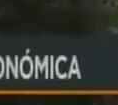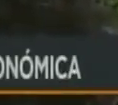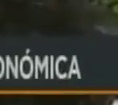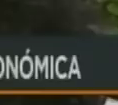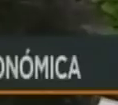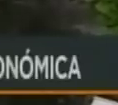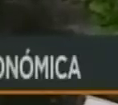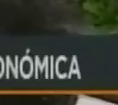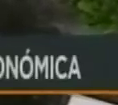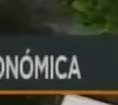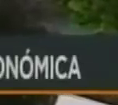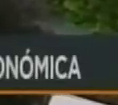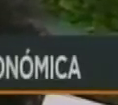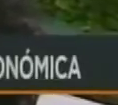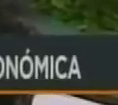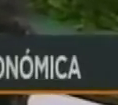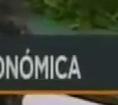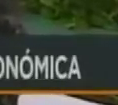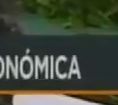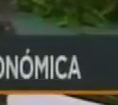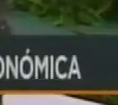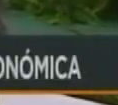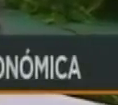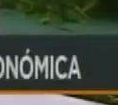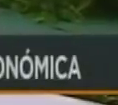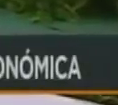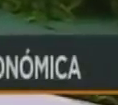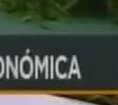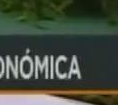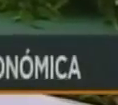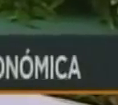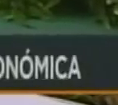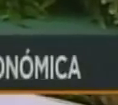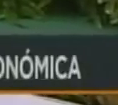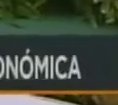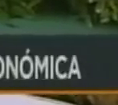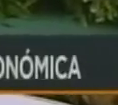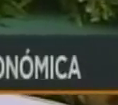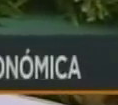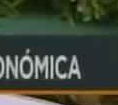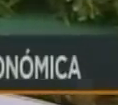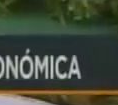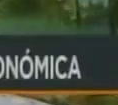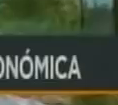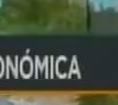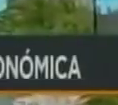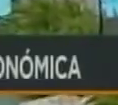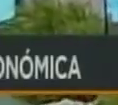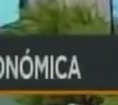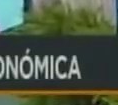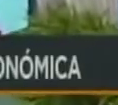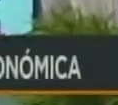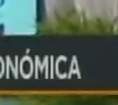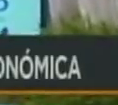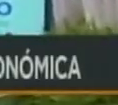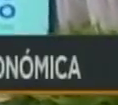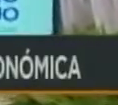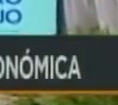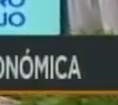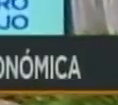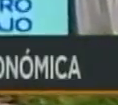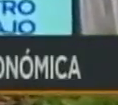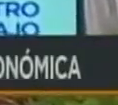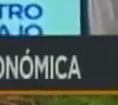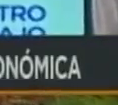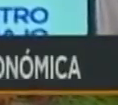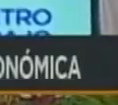moral, constitucional, electoral de la Revolución Bolivariana, que en 4 eventos electorales en